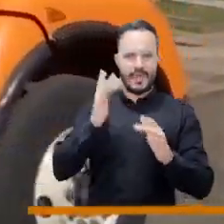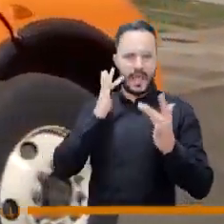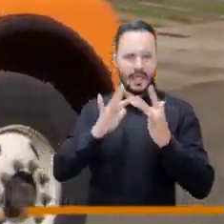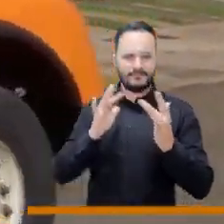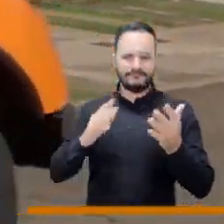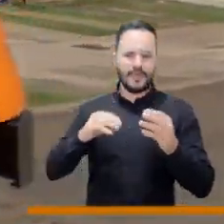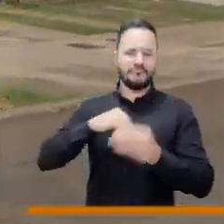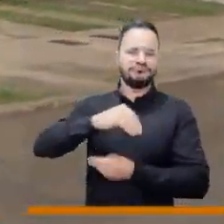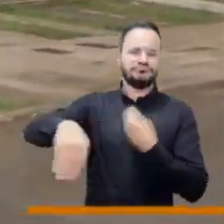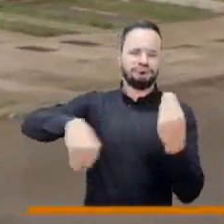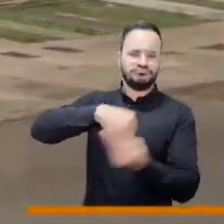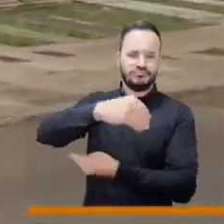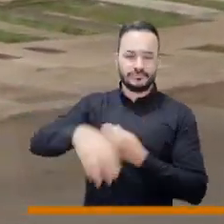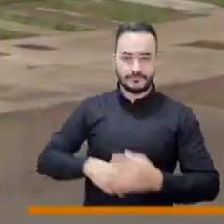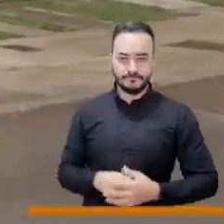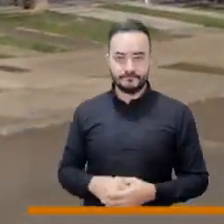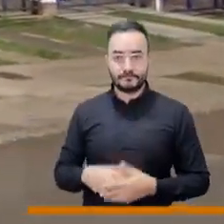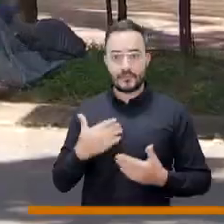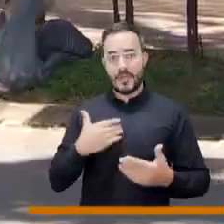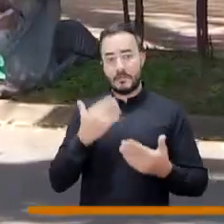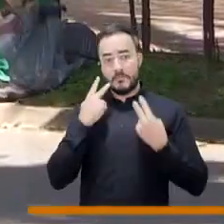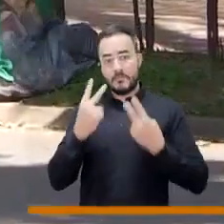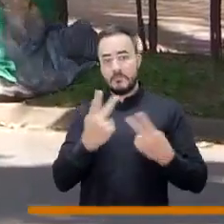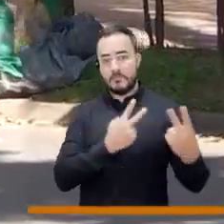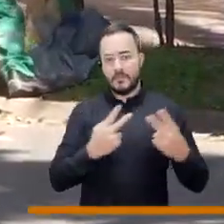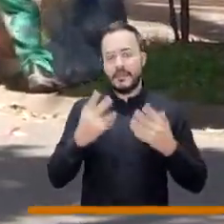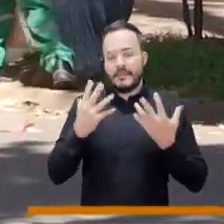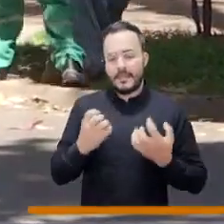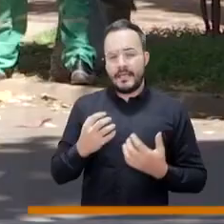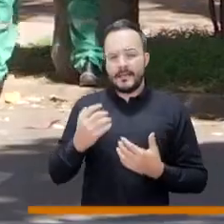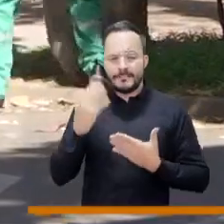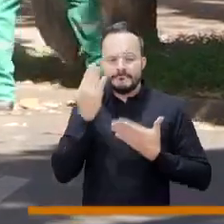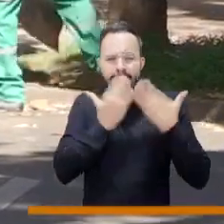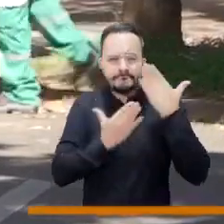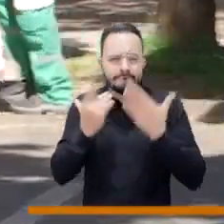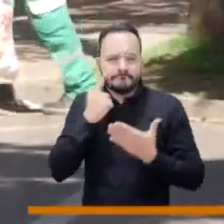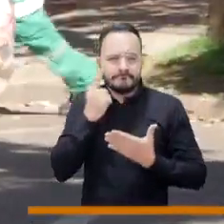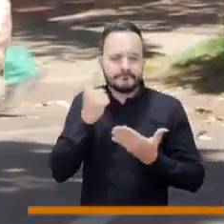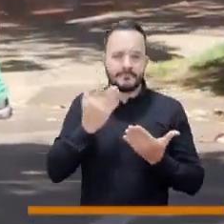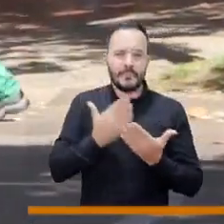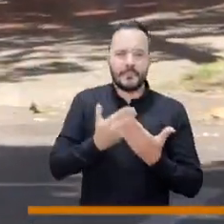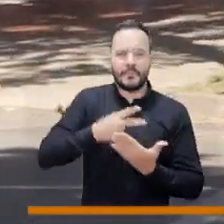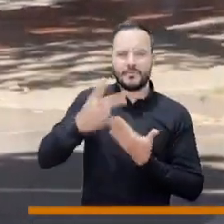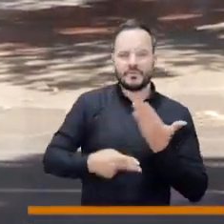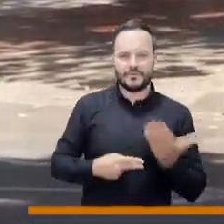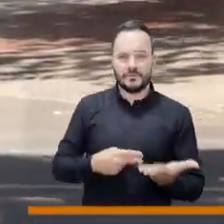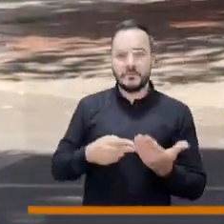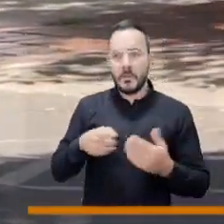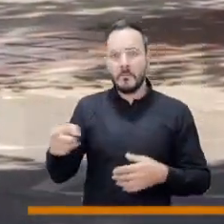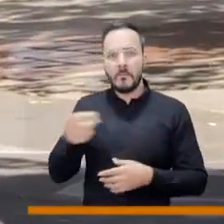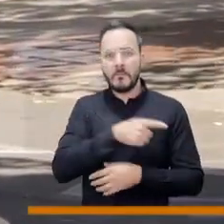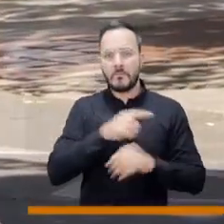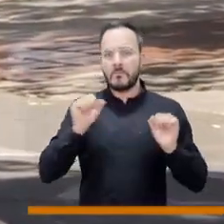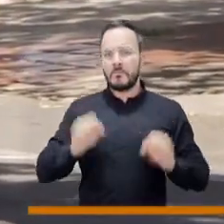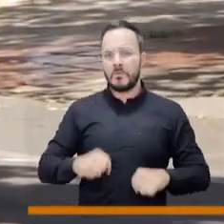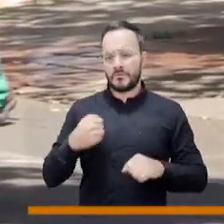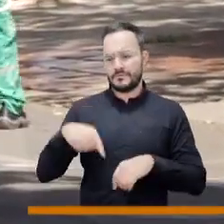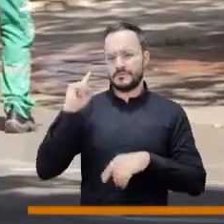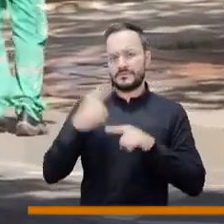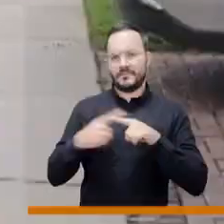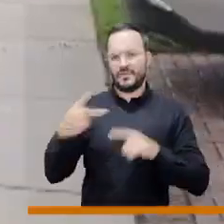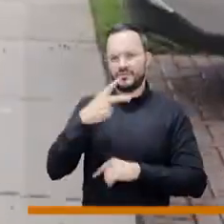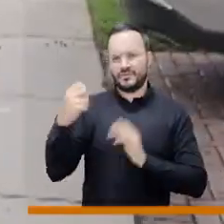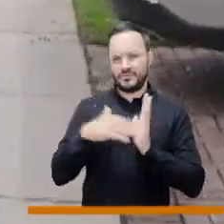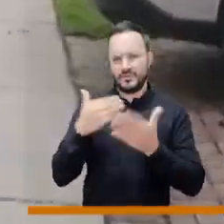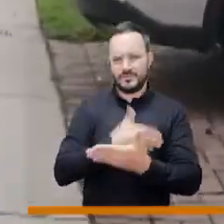Con preocupación vimos que se pretendía aprobar una prueba piloto que la semana pasada ya fue aprobada por un poco más de 200 mil